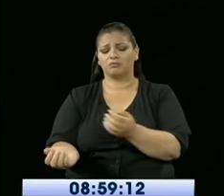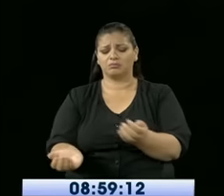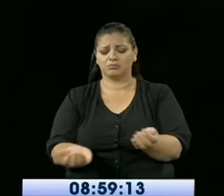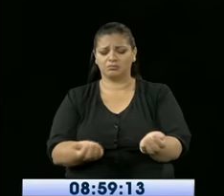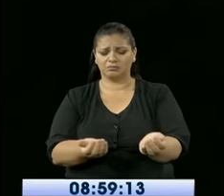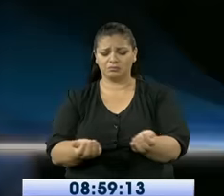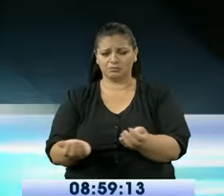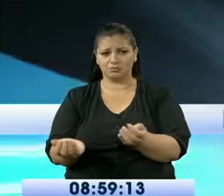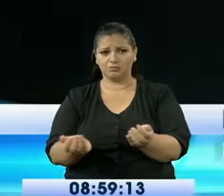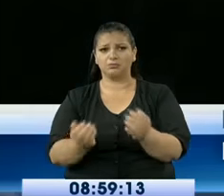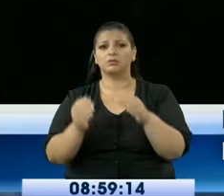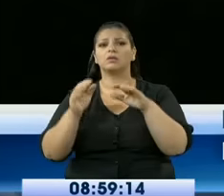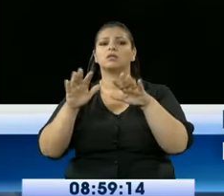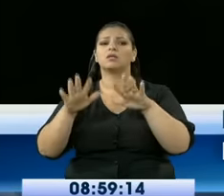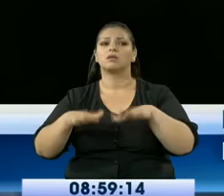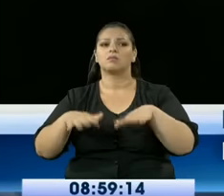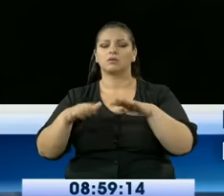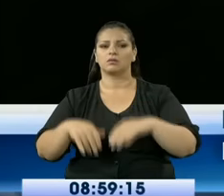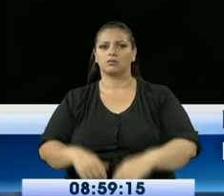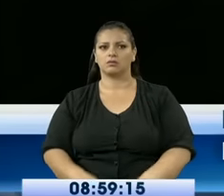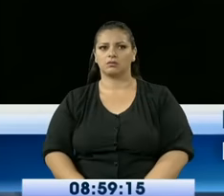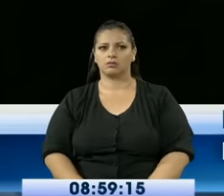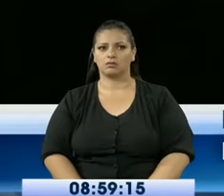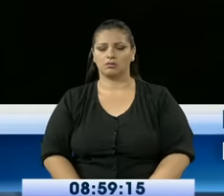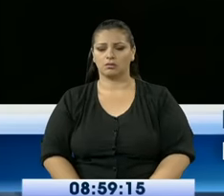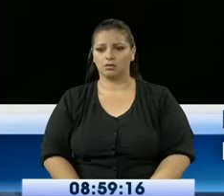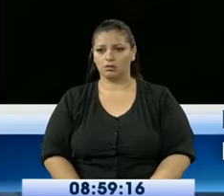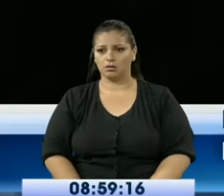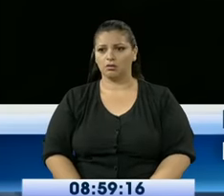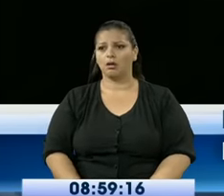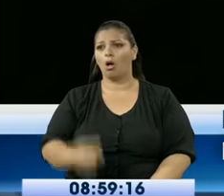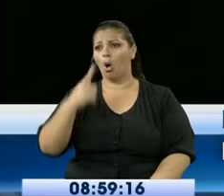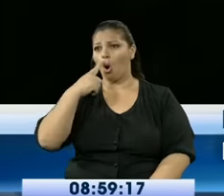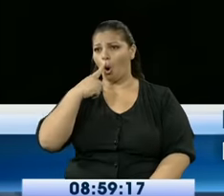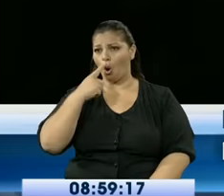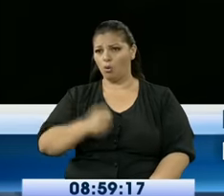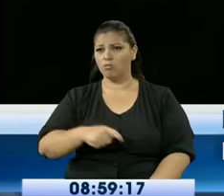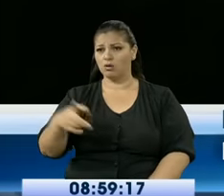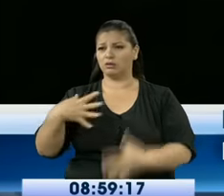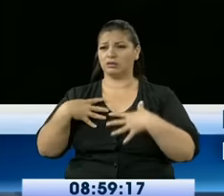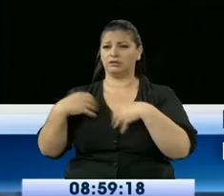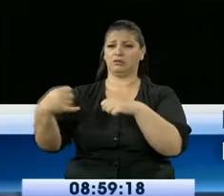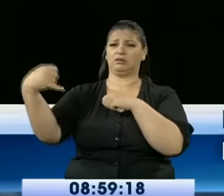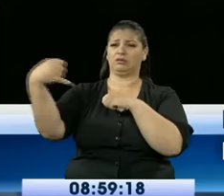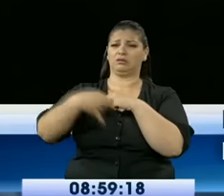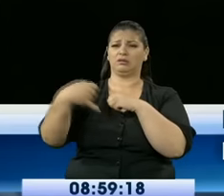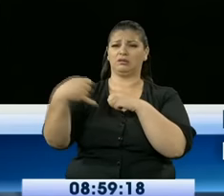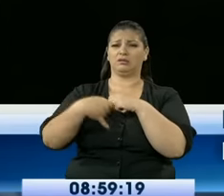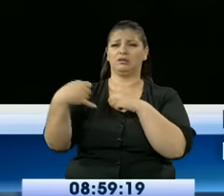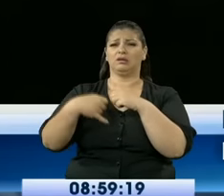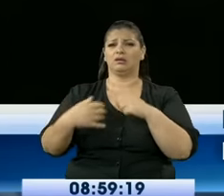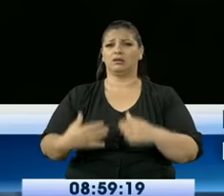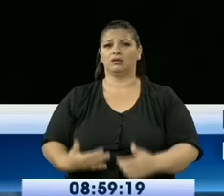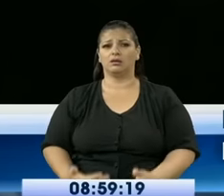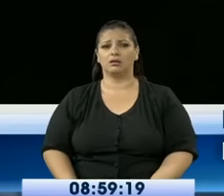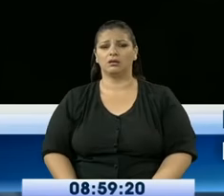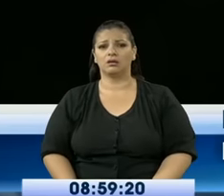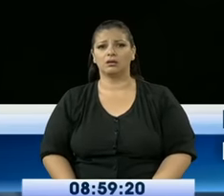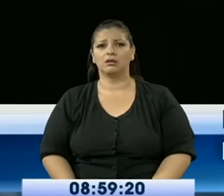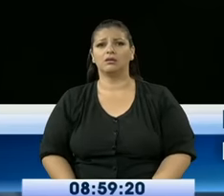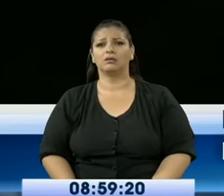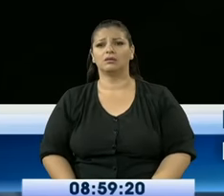al baño. Yo no le comenté absolutamente nada a nadie por el temor. Yo no sabía,